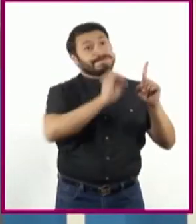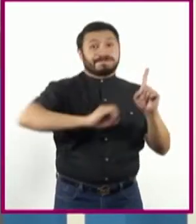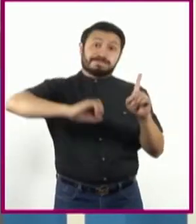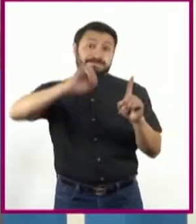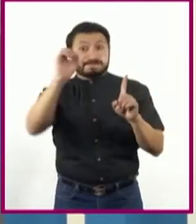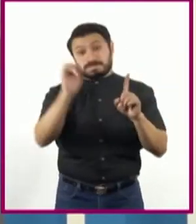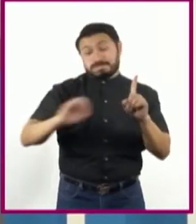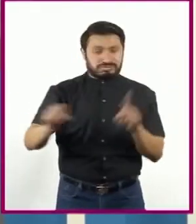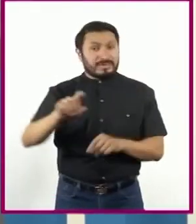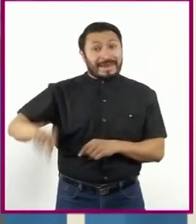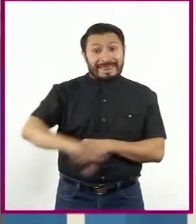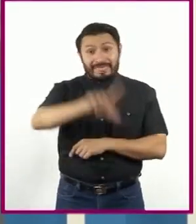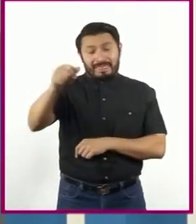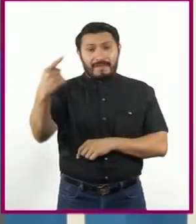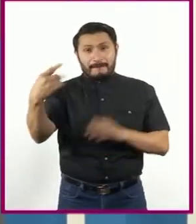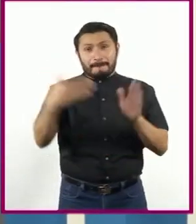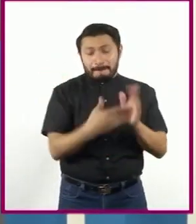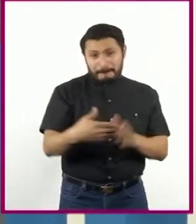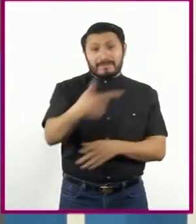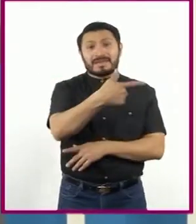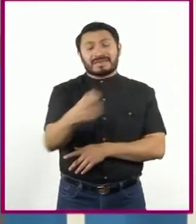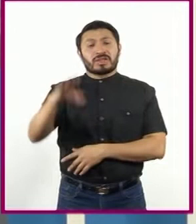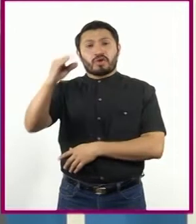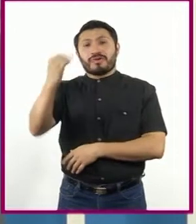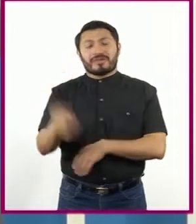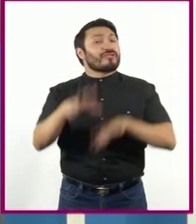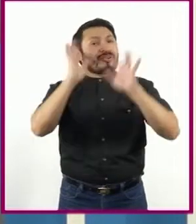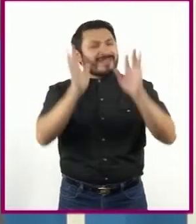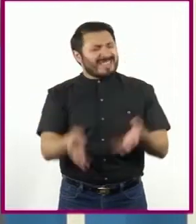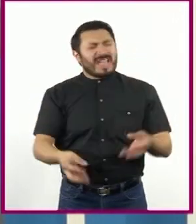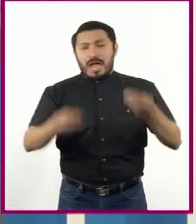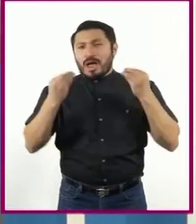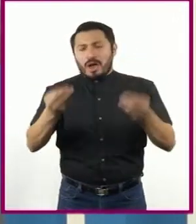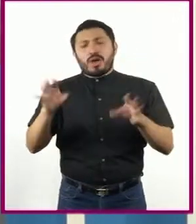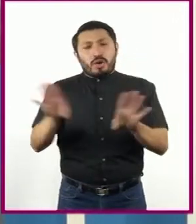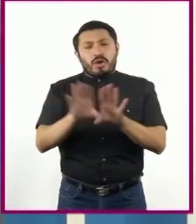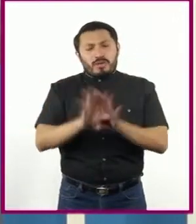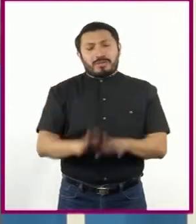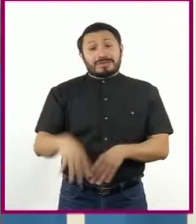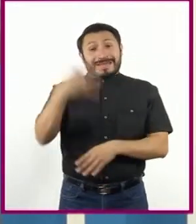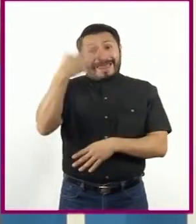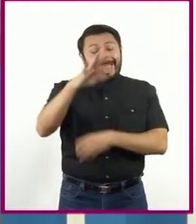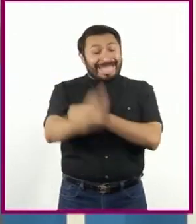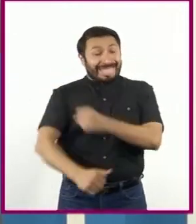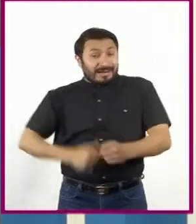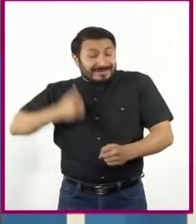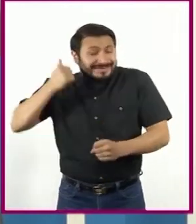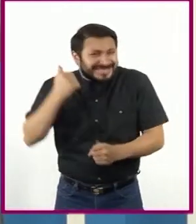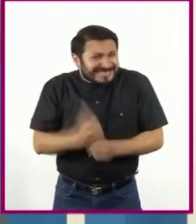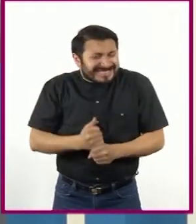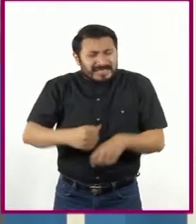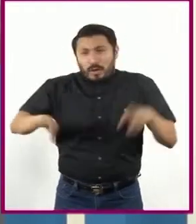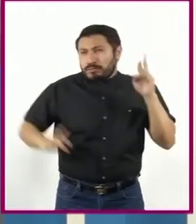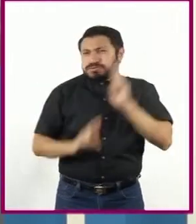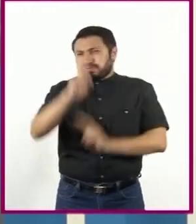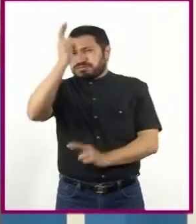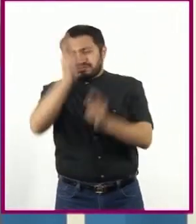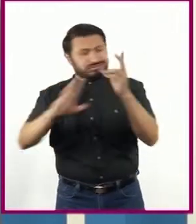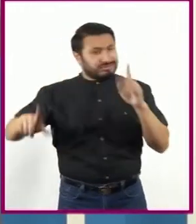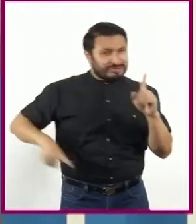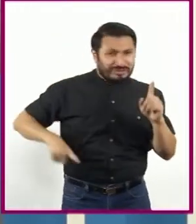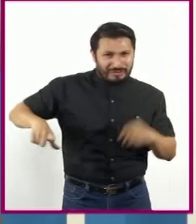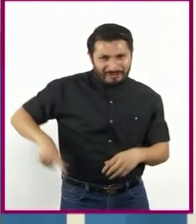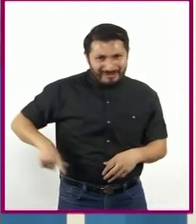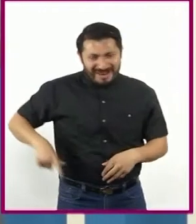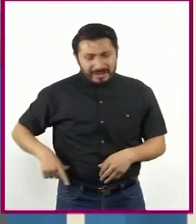Para 1799 ya había vivido una década de agitación revolucionaria y gobiernos